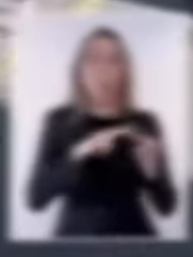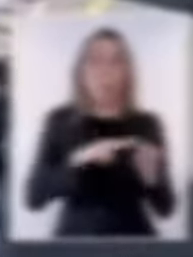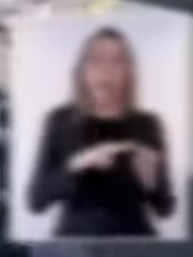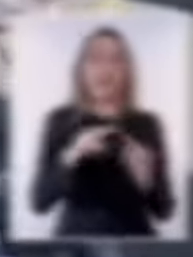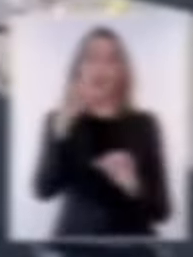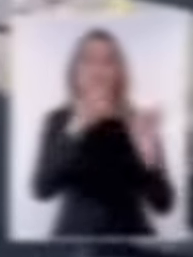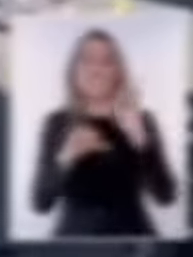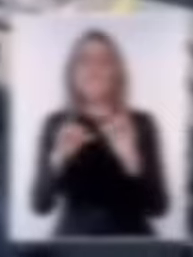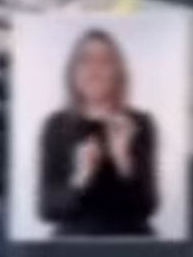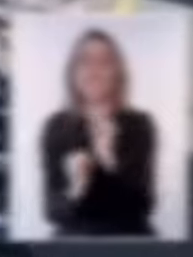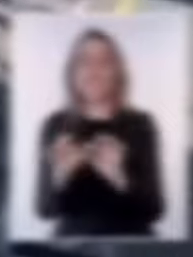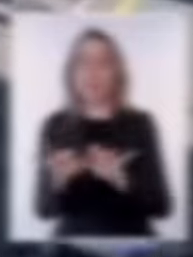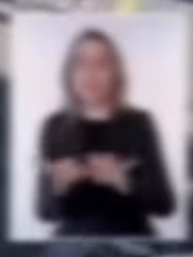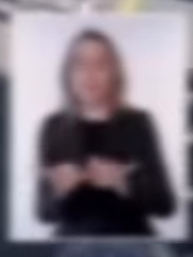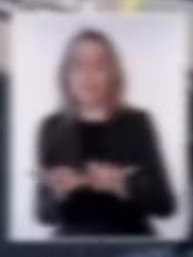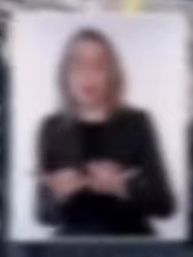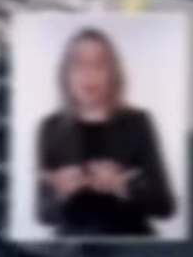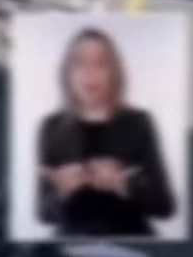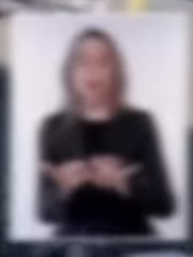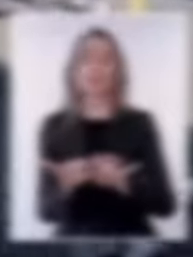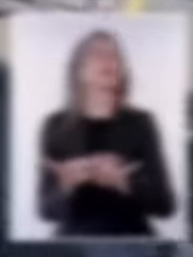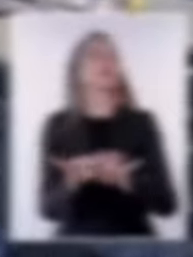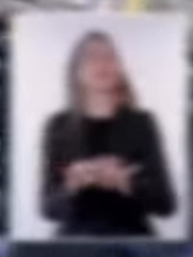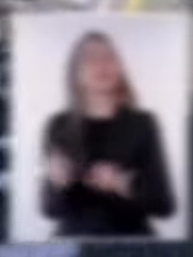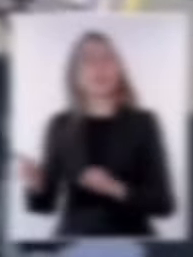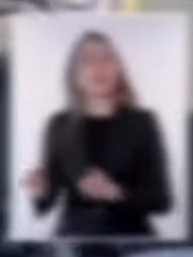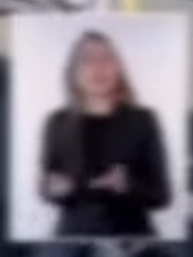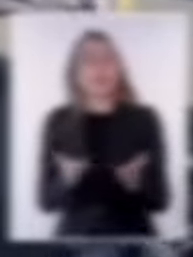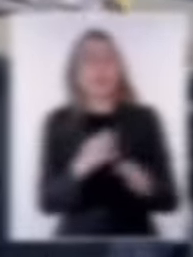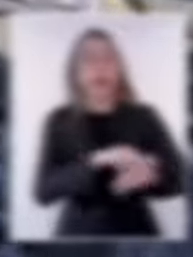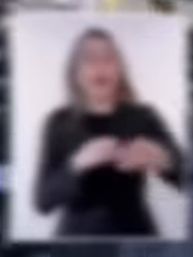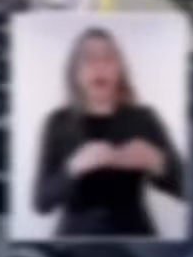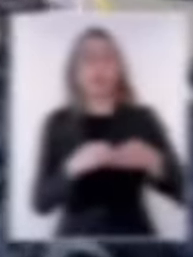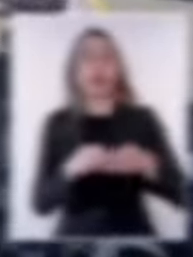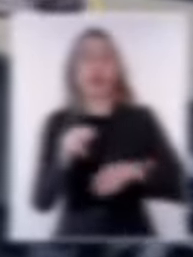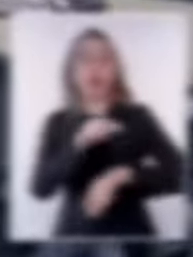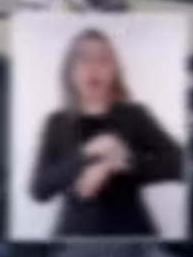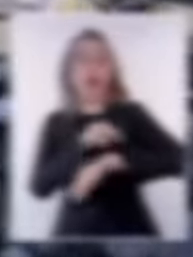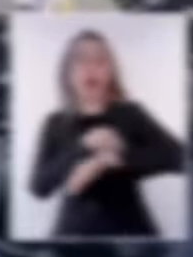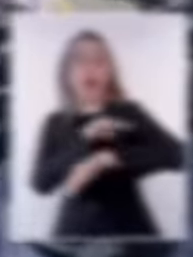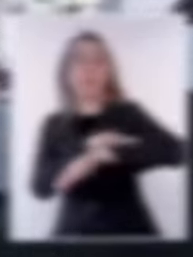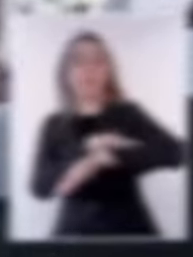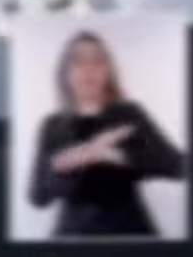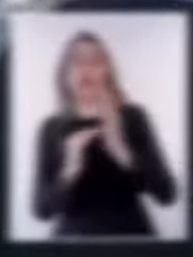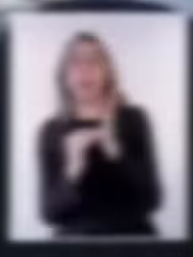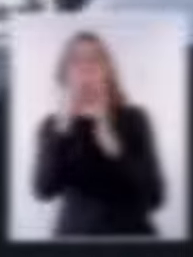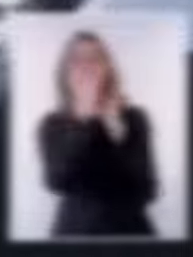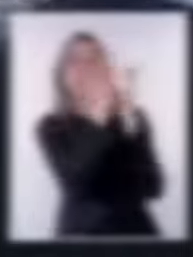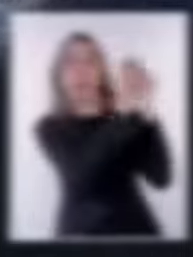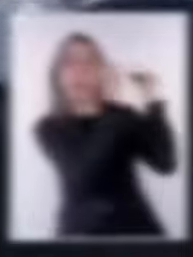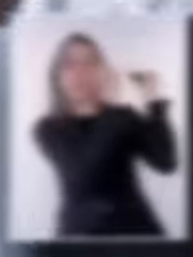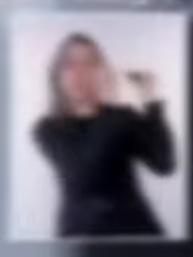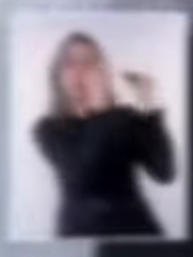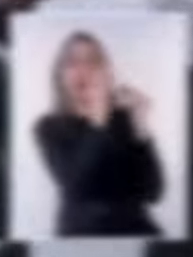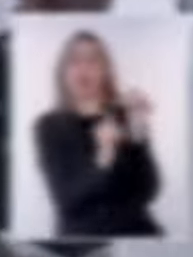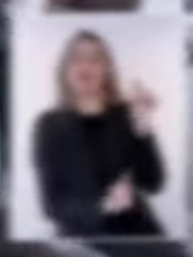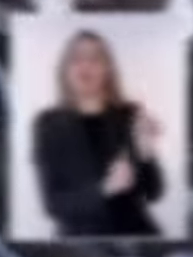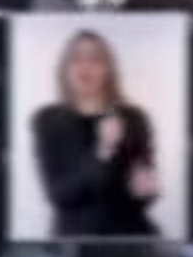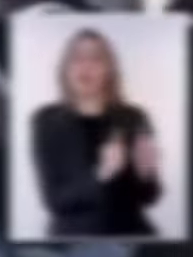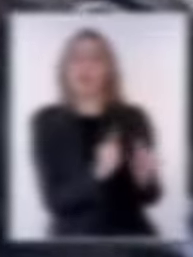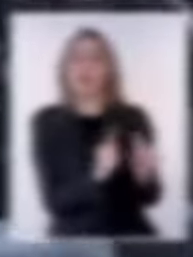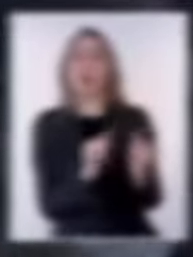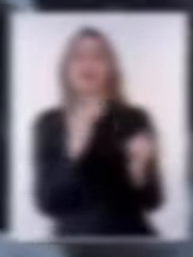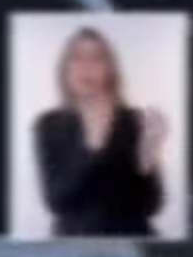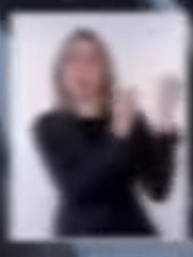ciencias e informática, entregando al servicio de la Armada a oficiales con un alto nivel de preparación profesional